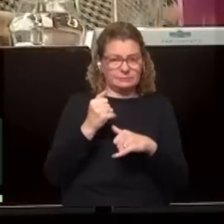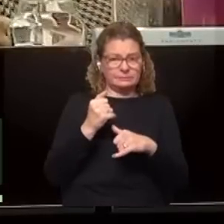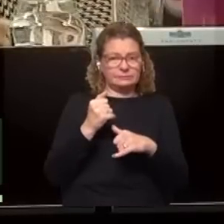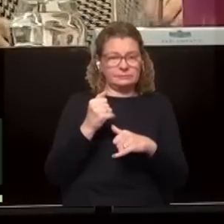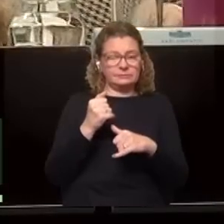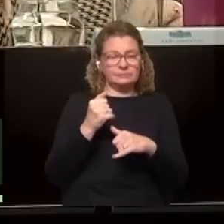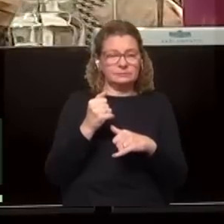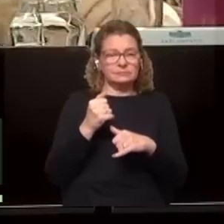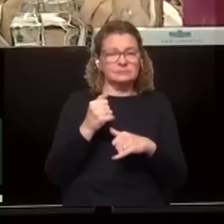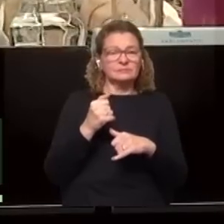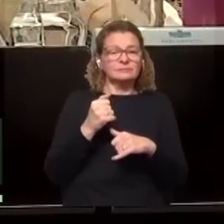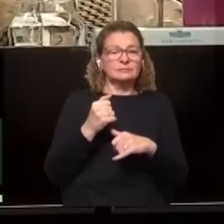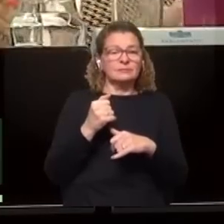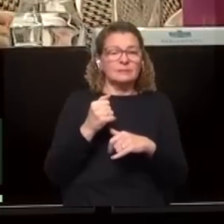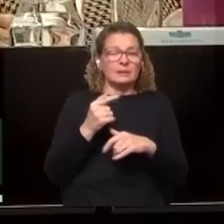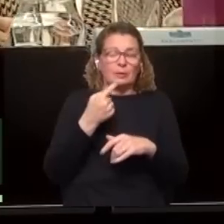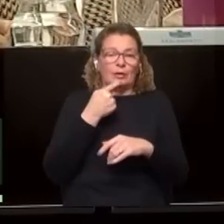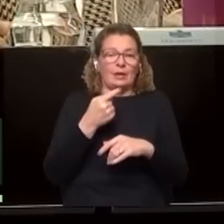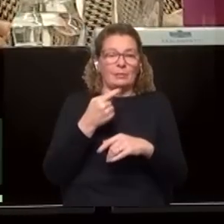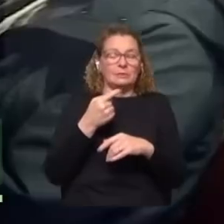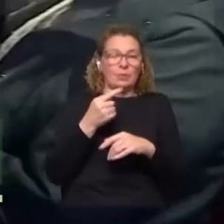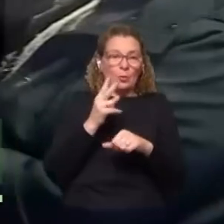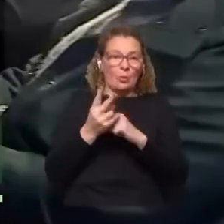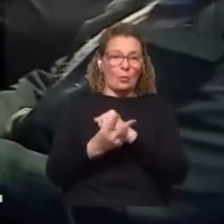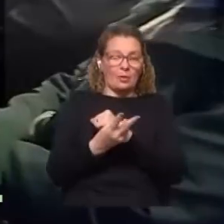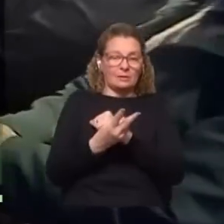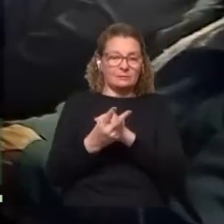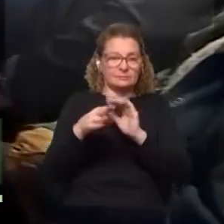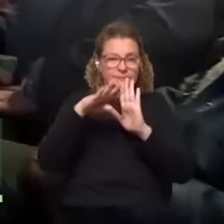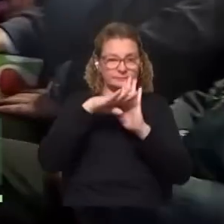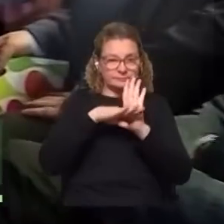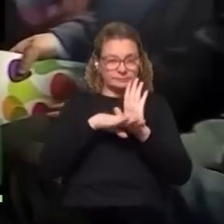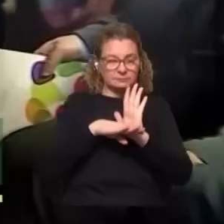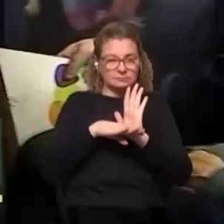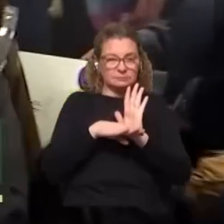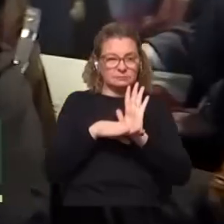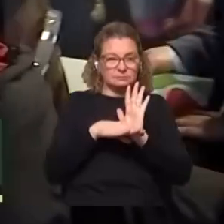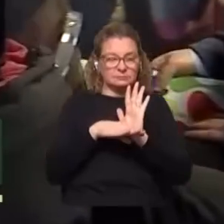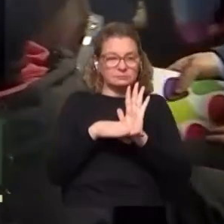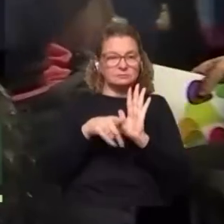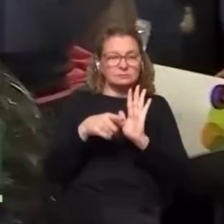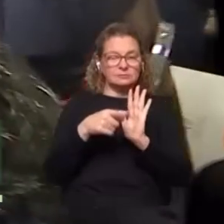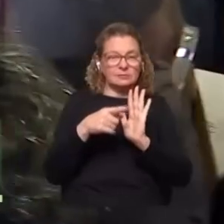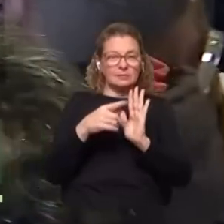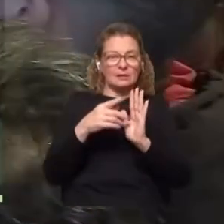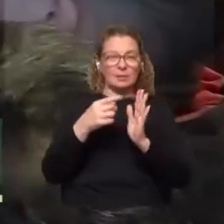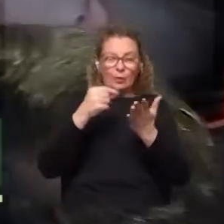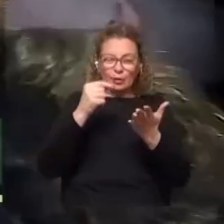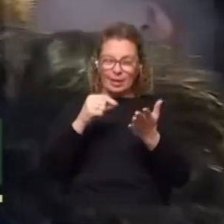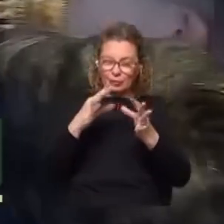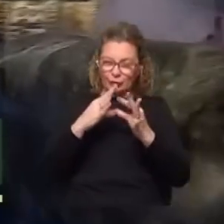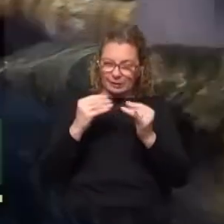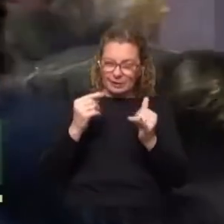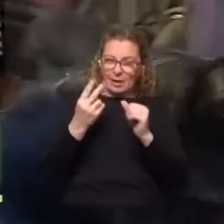teniendo digamos cuidando las normas de de de de manejo de datos sensibles